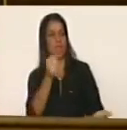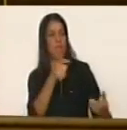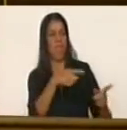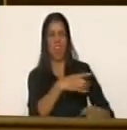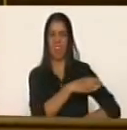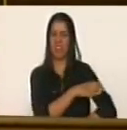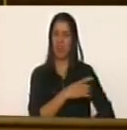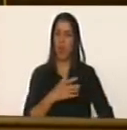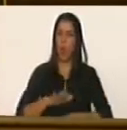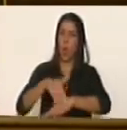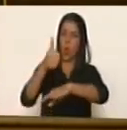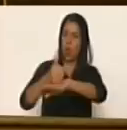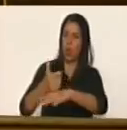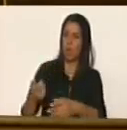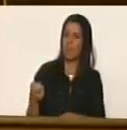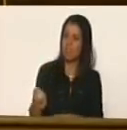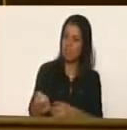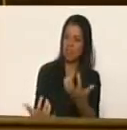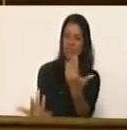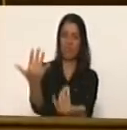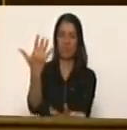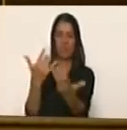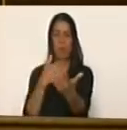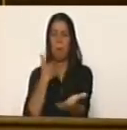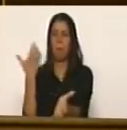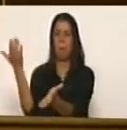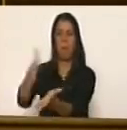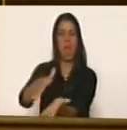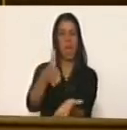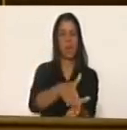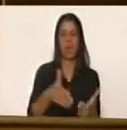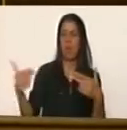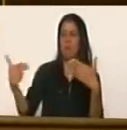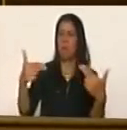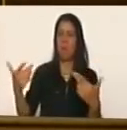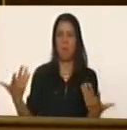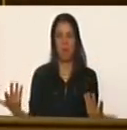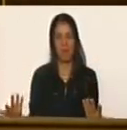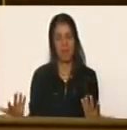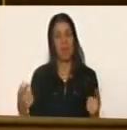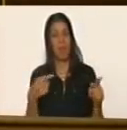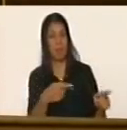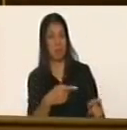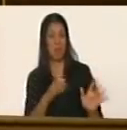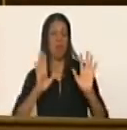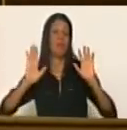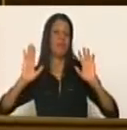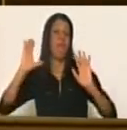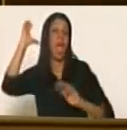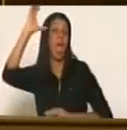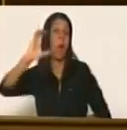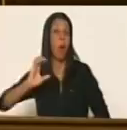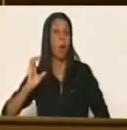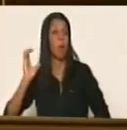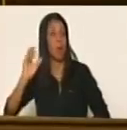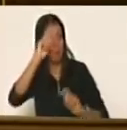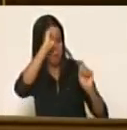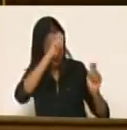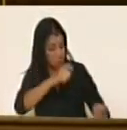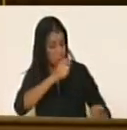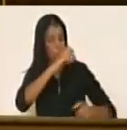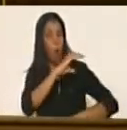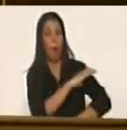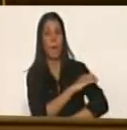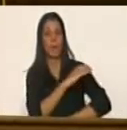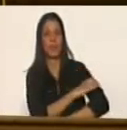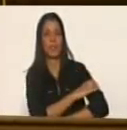generar violencia, por generar muerte, por causar sufrimiento a un pueblo. Pareciera que el Parlamento Europeo entonces empieza